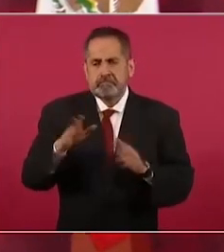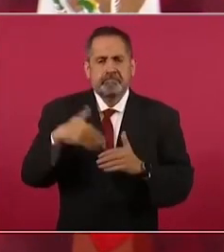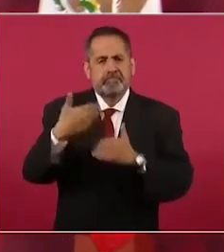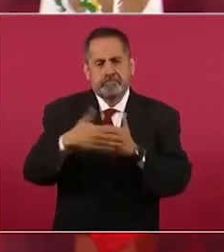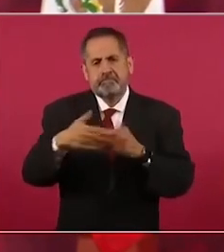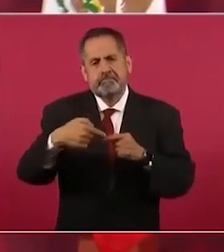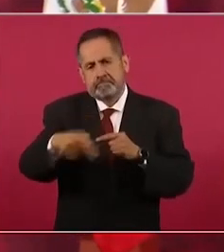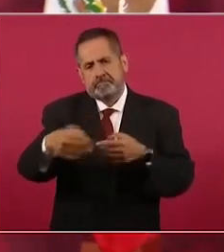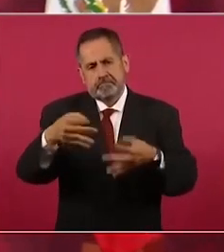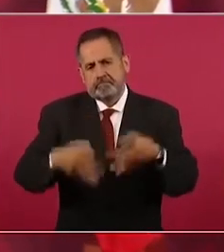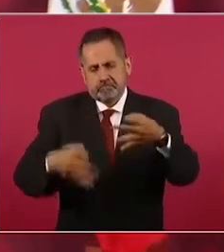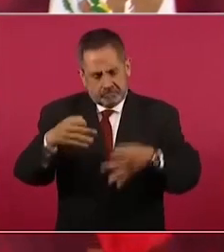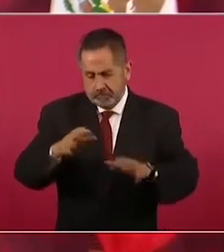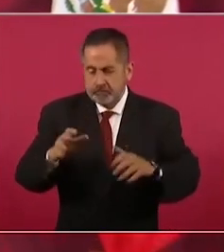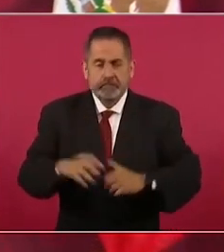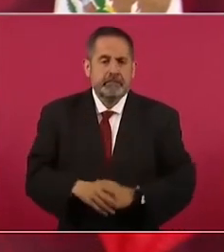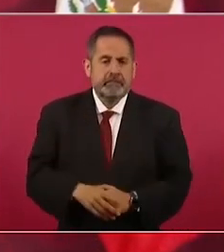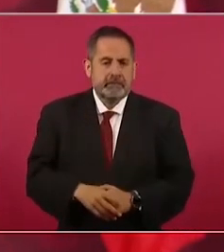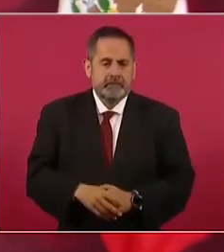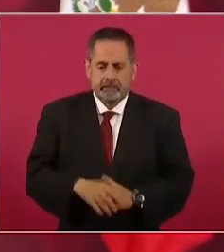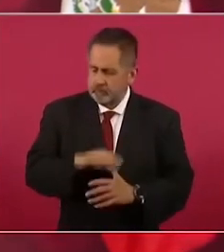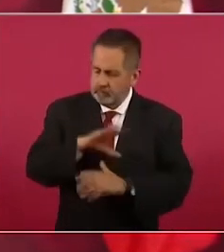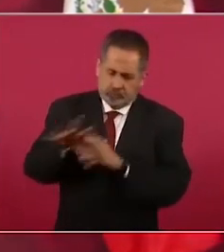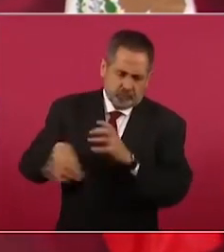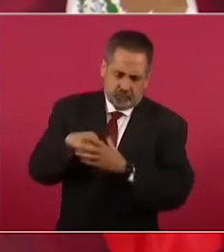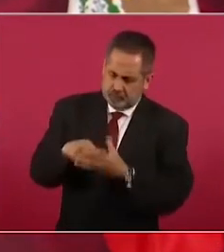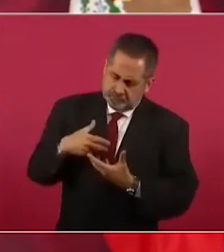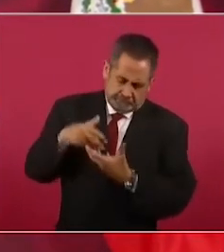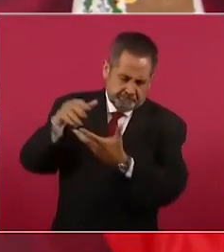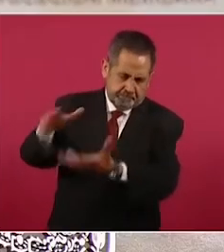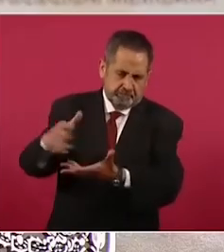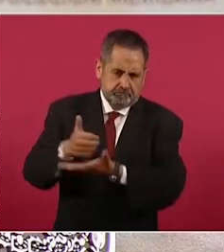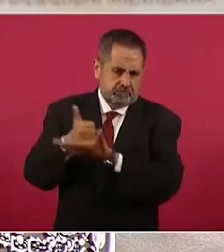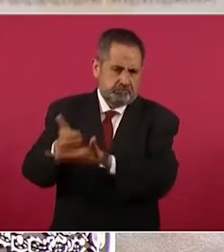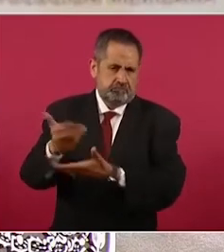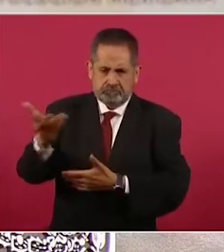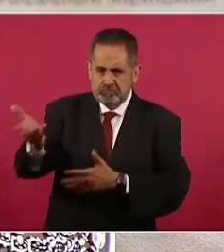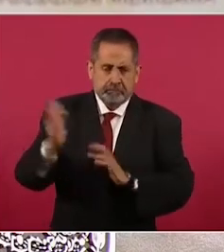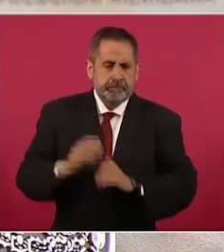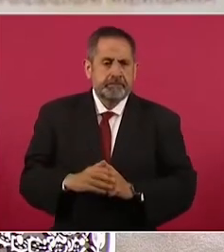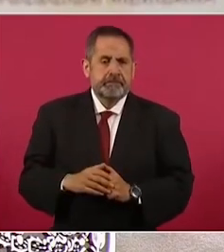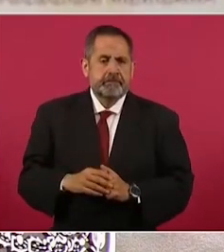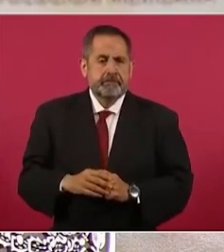procesos judiciales. Todo, todo, todo.